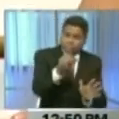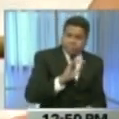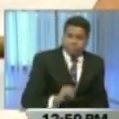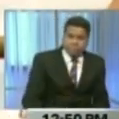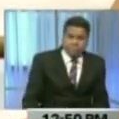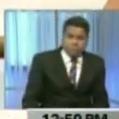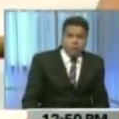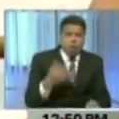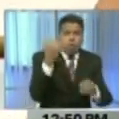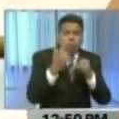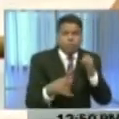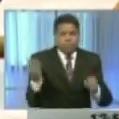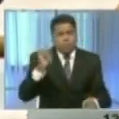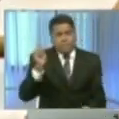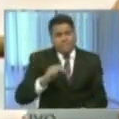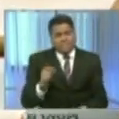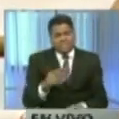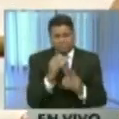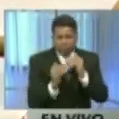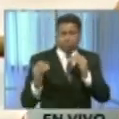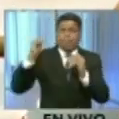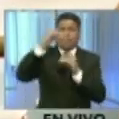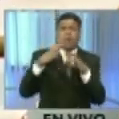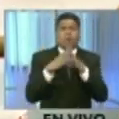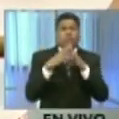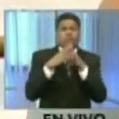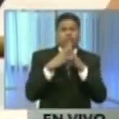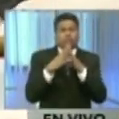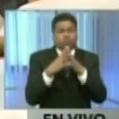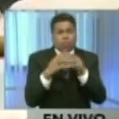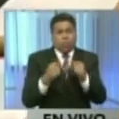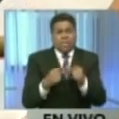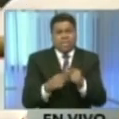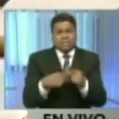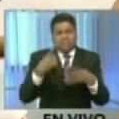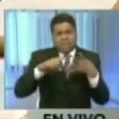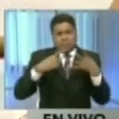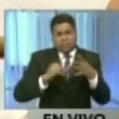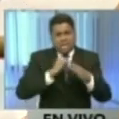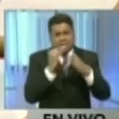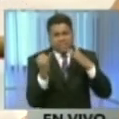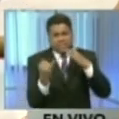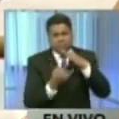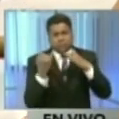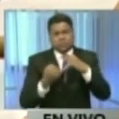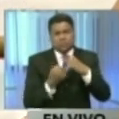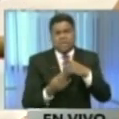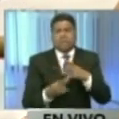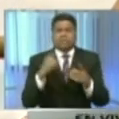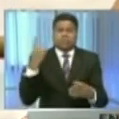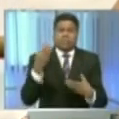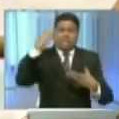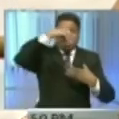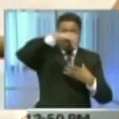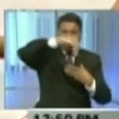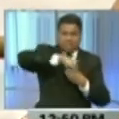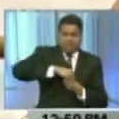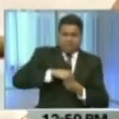los últimos meses han superado las posibilidades de resolución institucional exclusivamente interna.